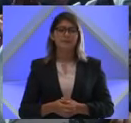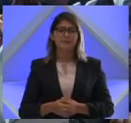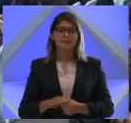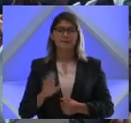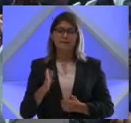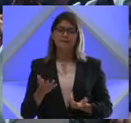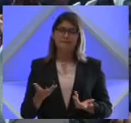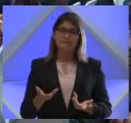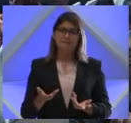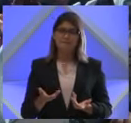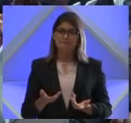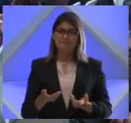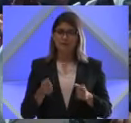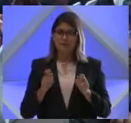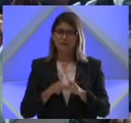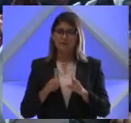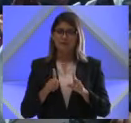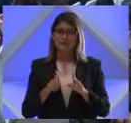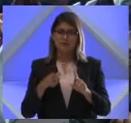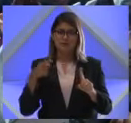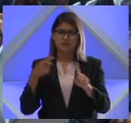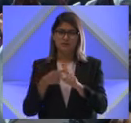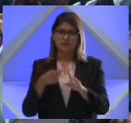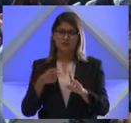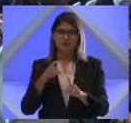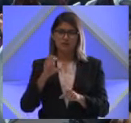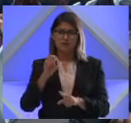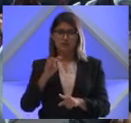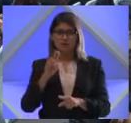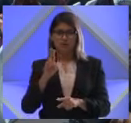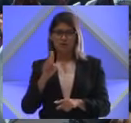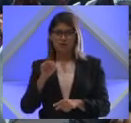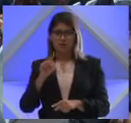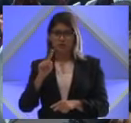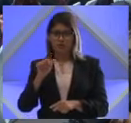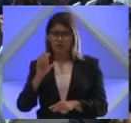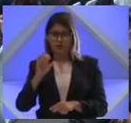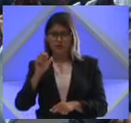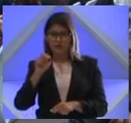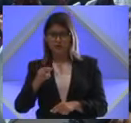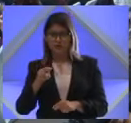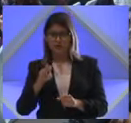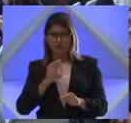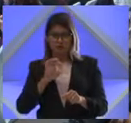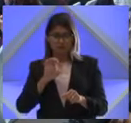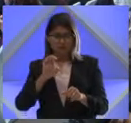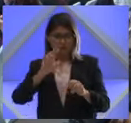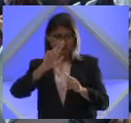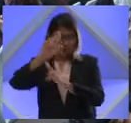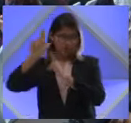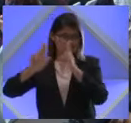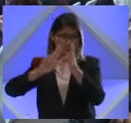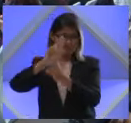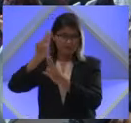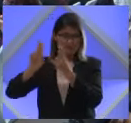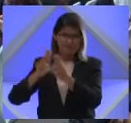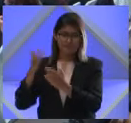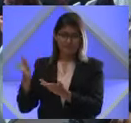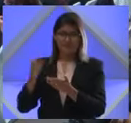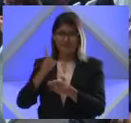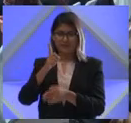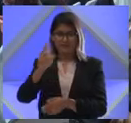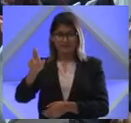sí bueno lo que se refiere a la conmutación espacial completando la respuesta del doctor landeros hay